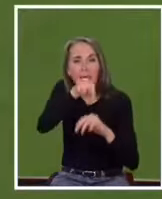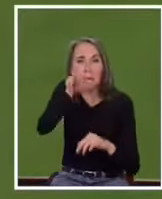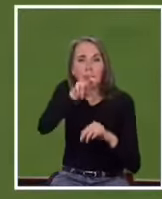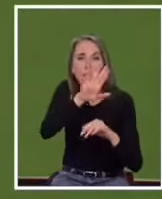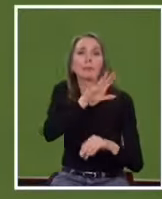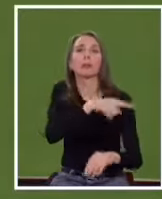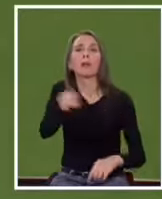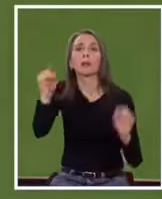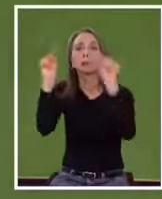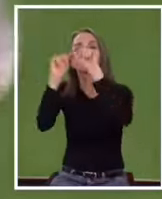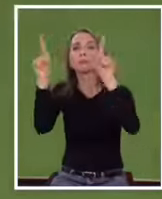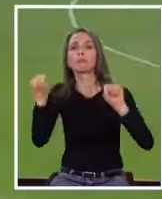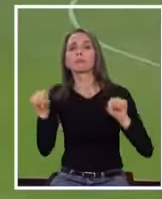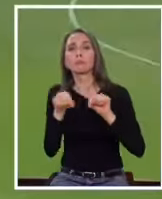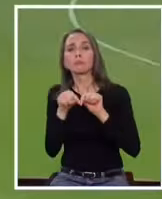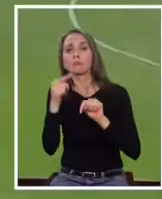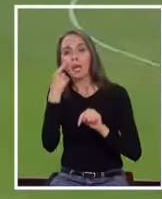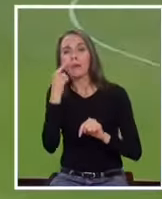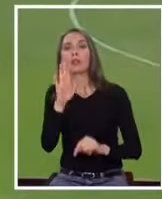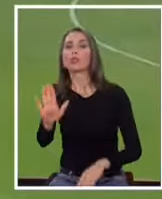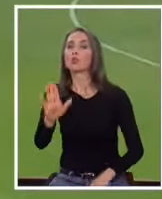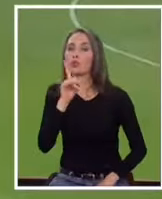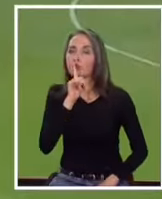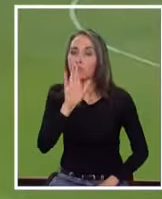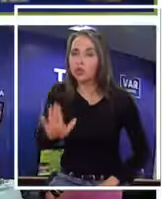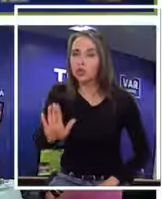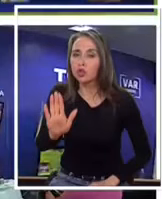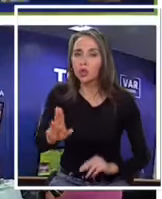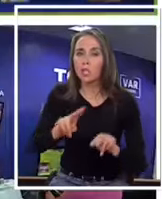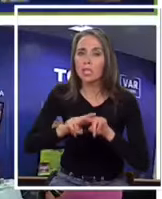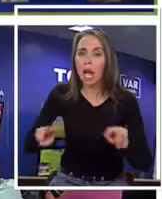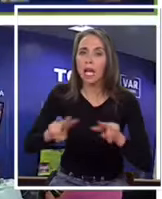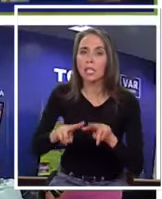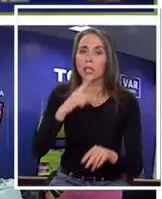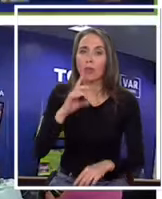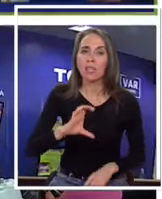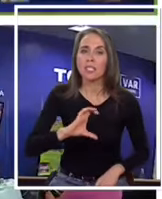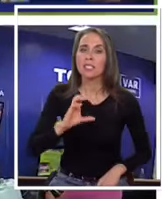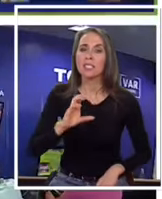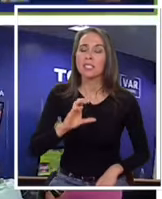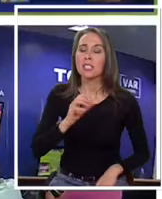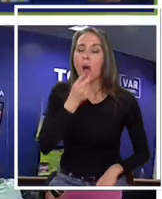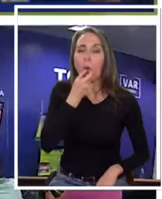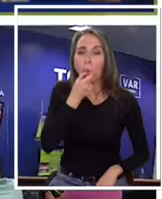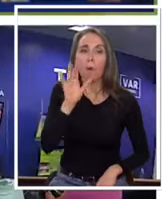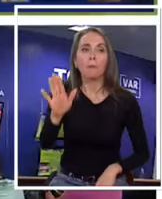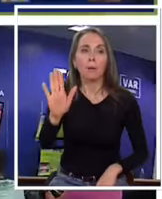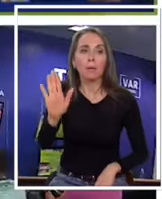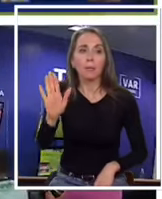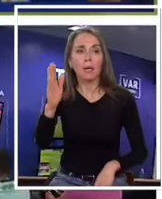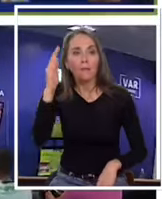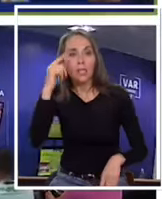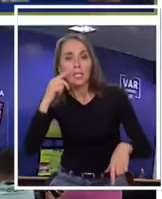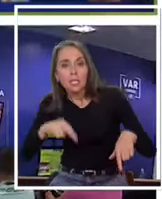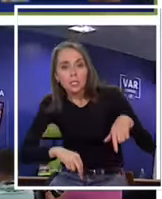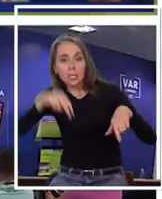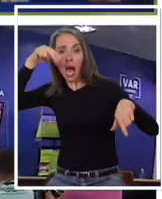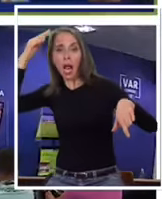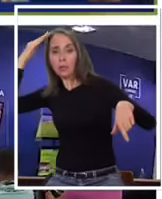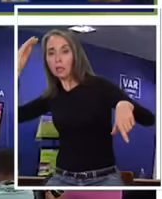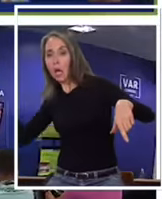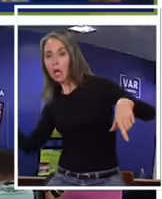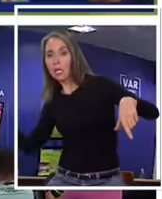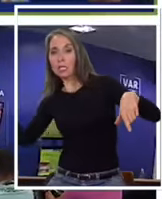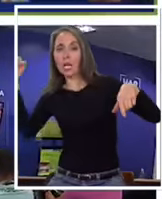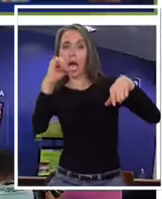a mirarla. Silencio, tranquilo. ¿Cuáles cámaras? Por contexto de juego no es penalti, porque primero pega la cabeza, juega la cabeza